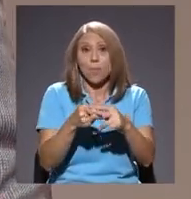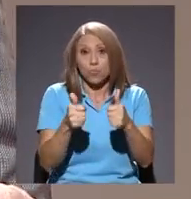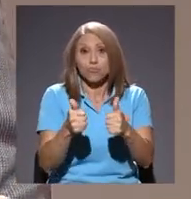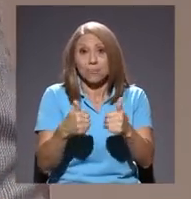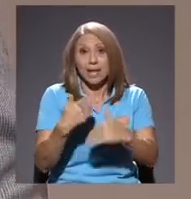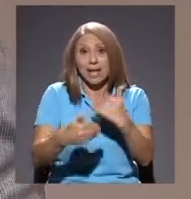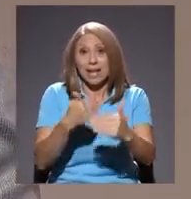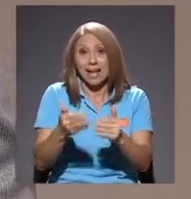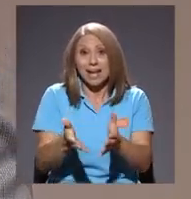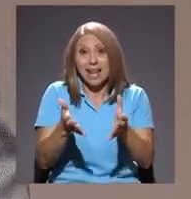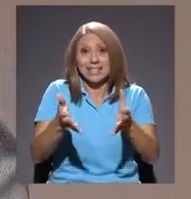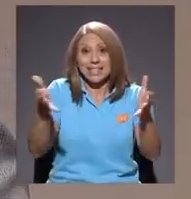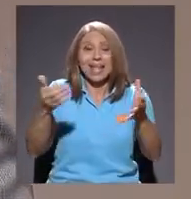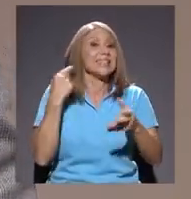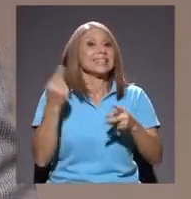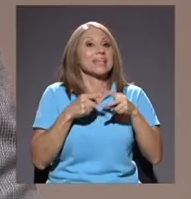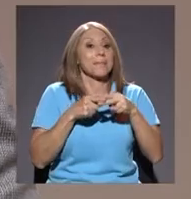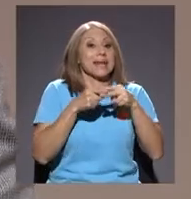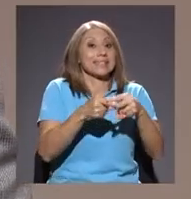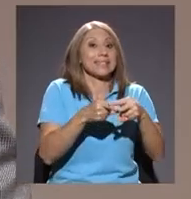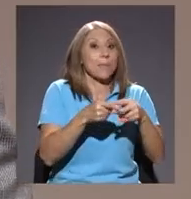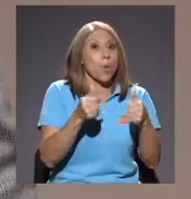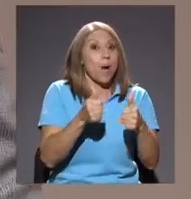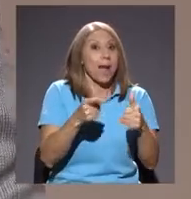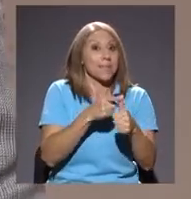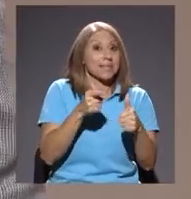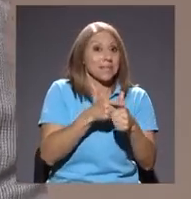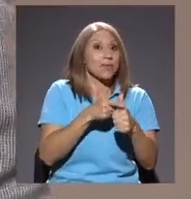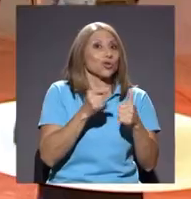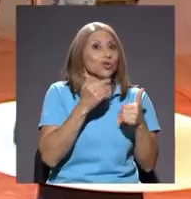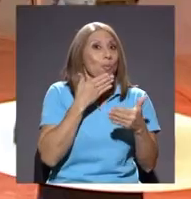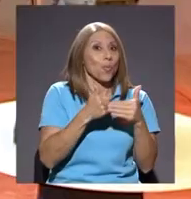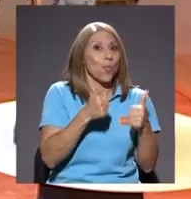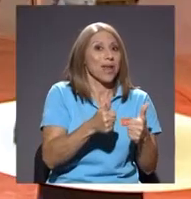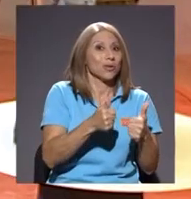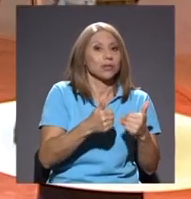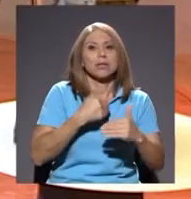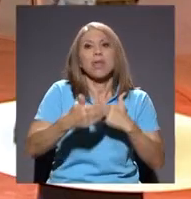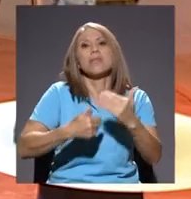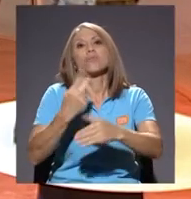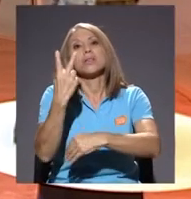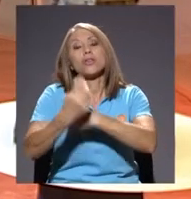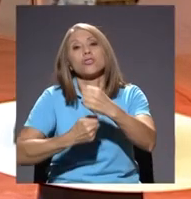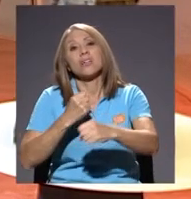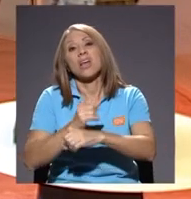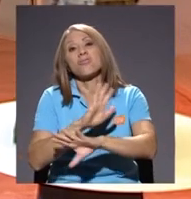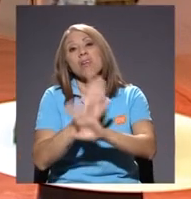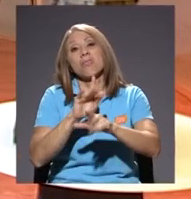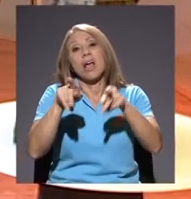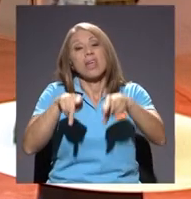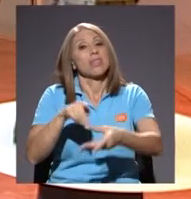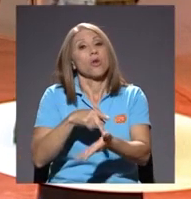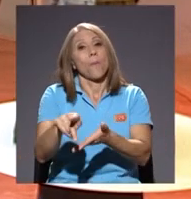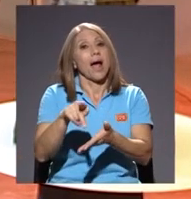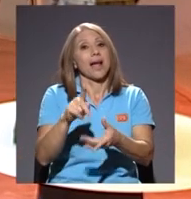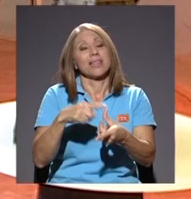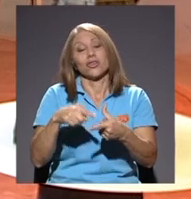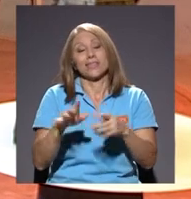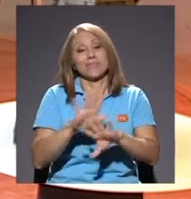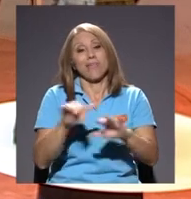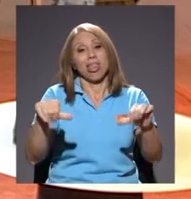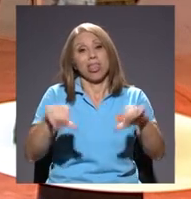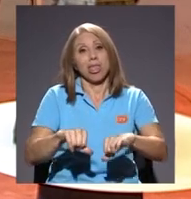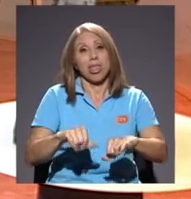verdaderos se ponen malos ya cuando algunos años y la gente no paga entonces cuando el que esté creando el crédito está creciendo mucho los